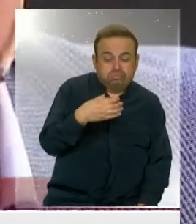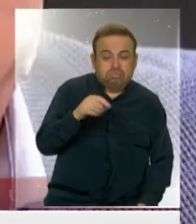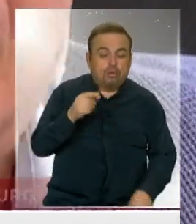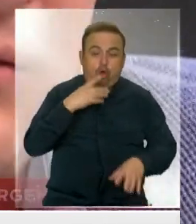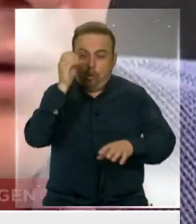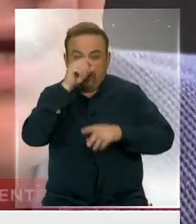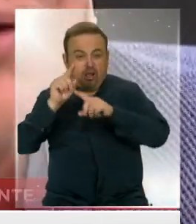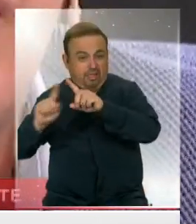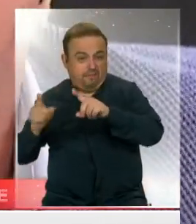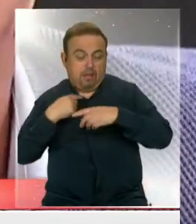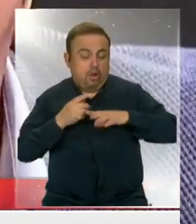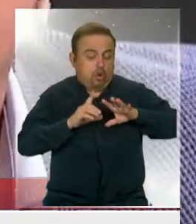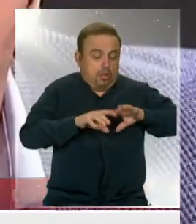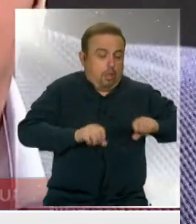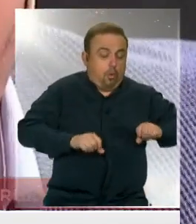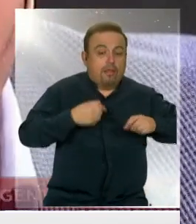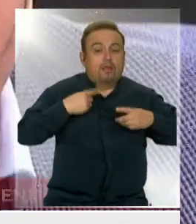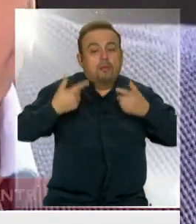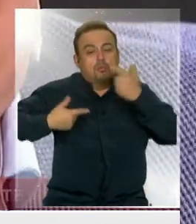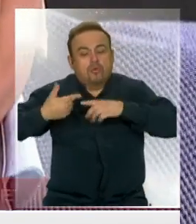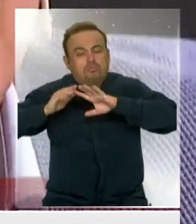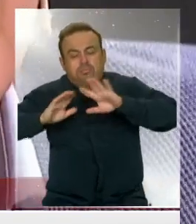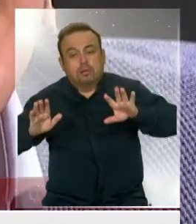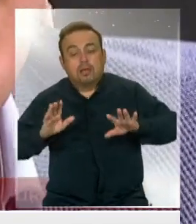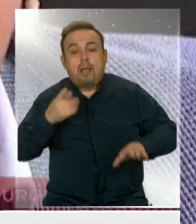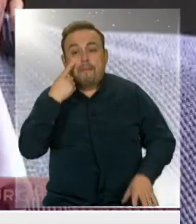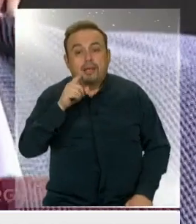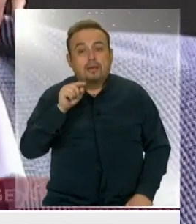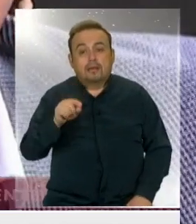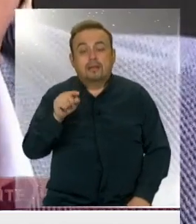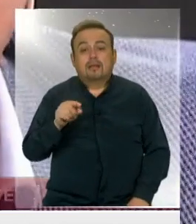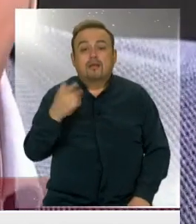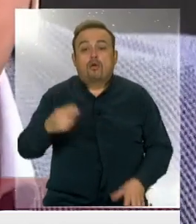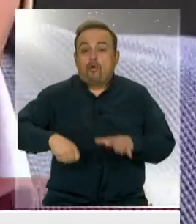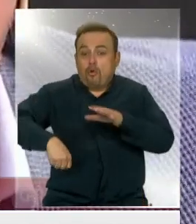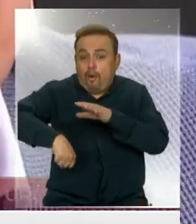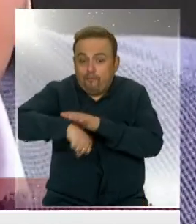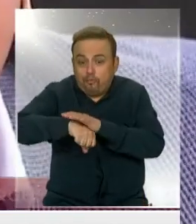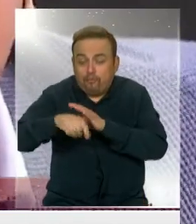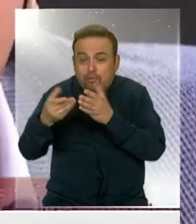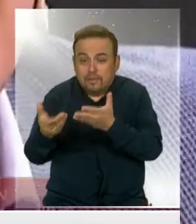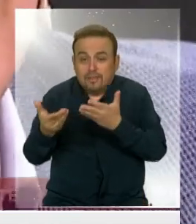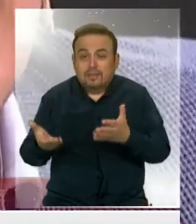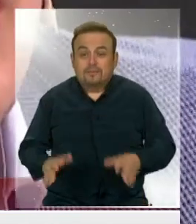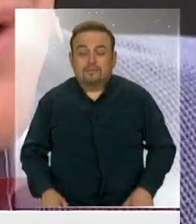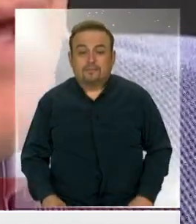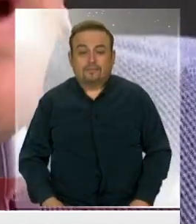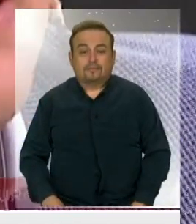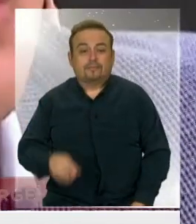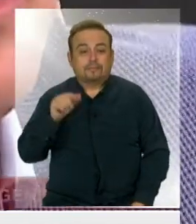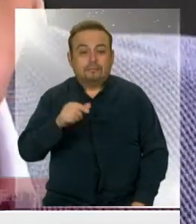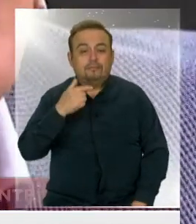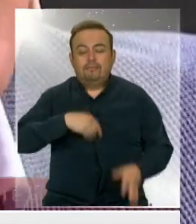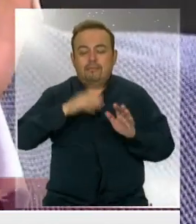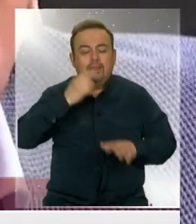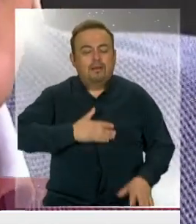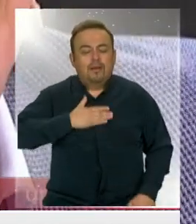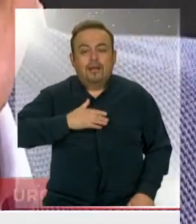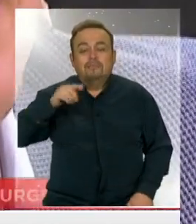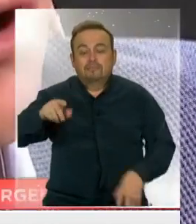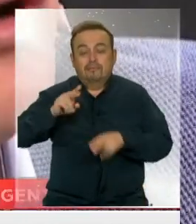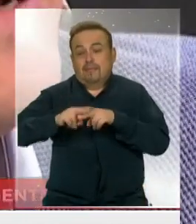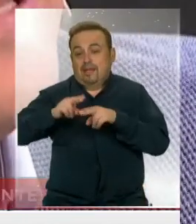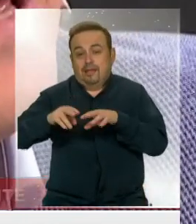algunas opiniones que tuvieran que ver con lo político, lo que fuera, pero Diego fue el fútbol en sí mismo, hizo lo que a mí más me gusta, él lo